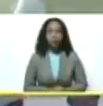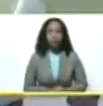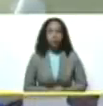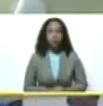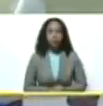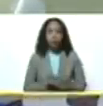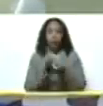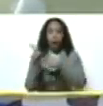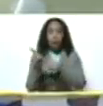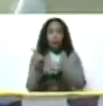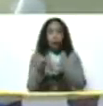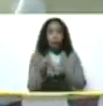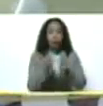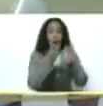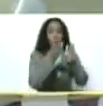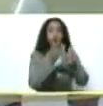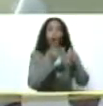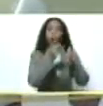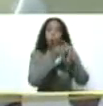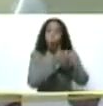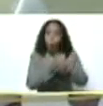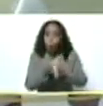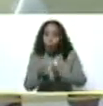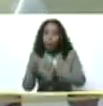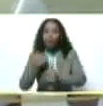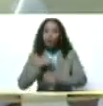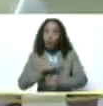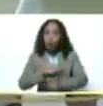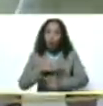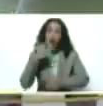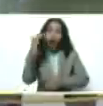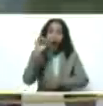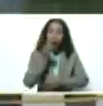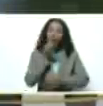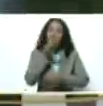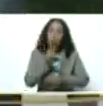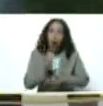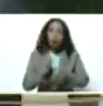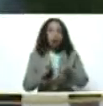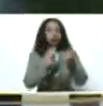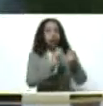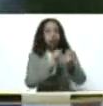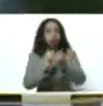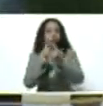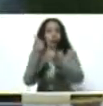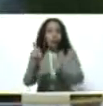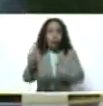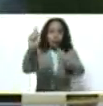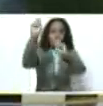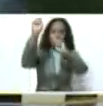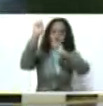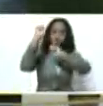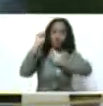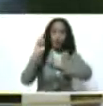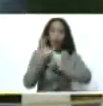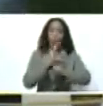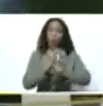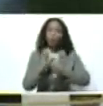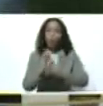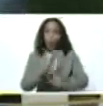En ese orden nosotros, bueno, hemos tenido un buen debate con ese legado, con ese patrimonio.